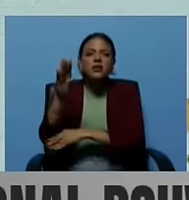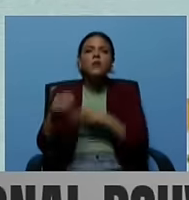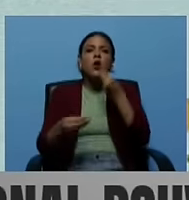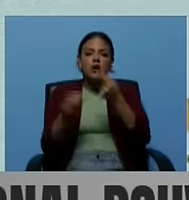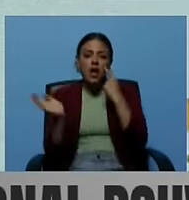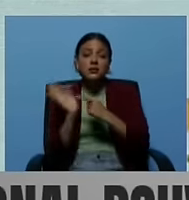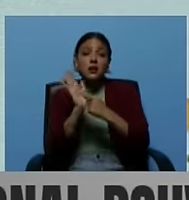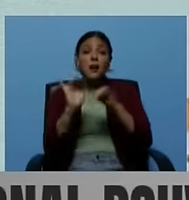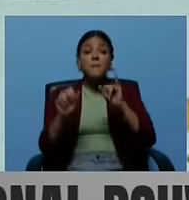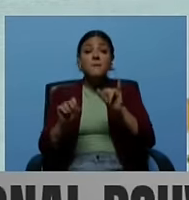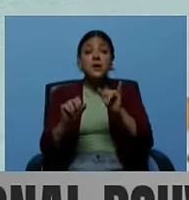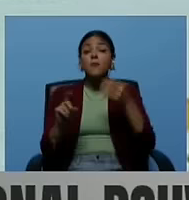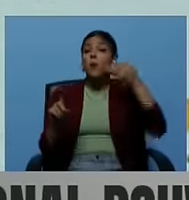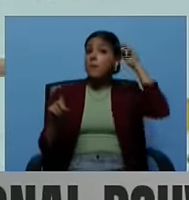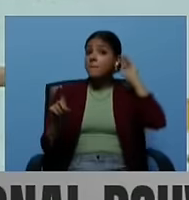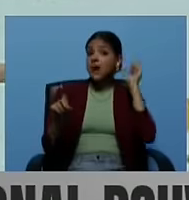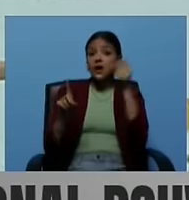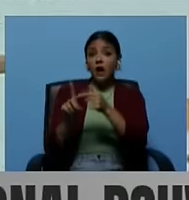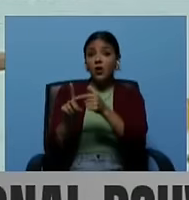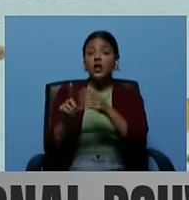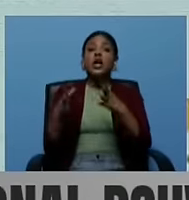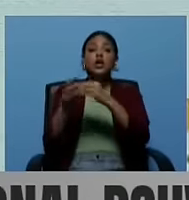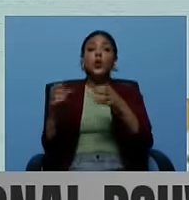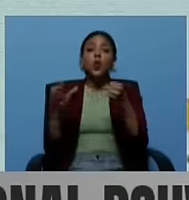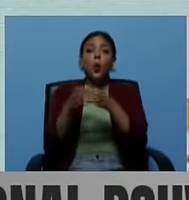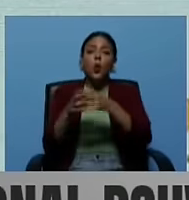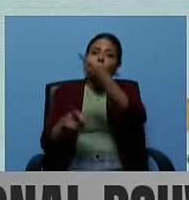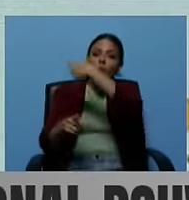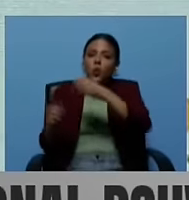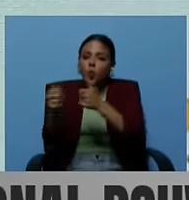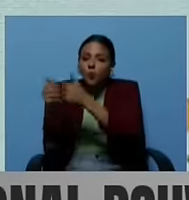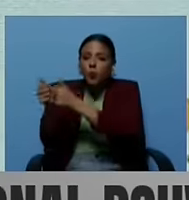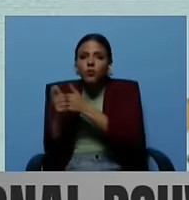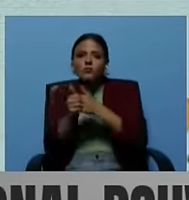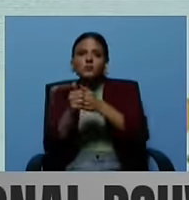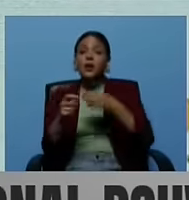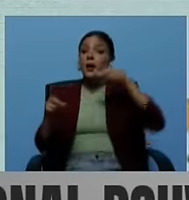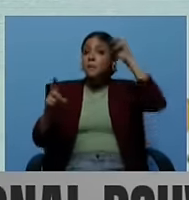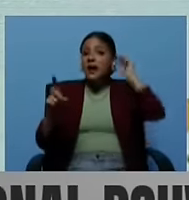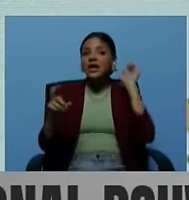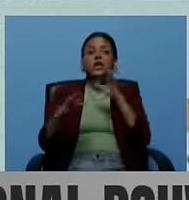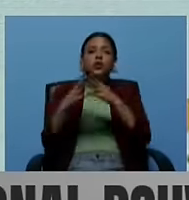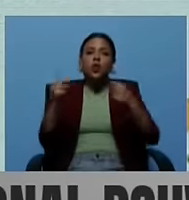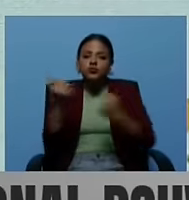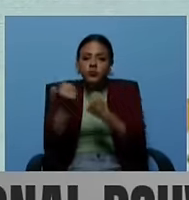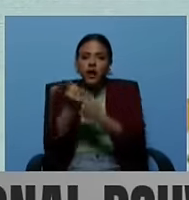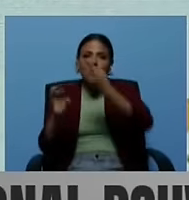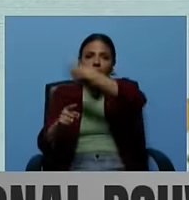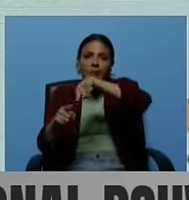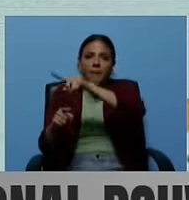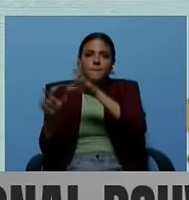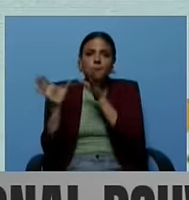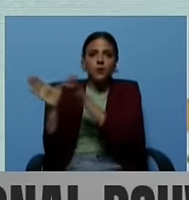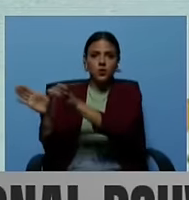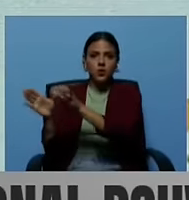a la señora María Corina y los que están al lado de ella. María Corina Machado y los que están al lado de ella.